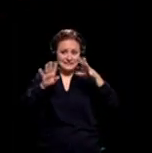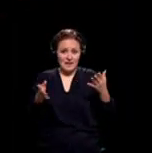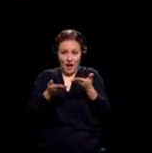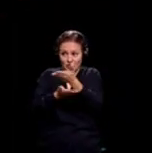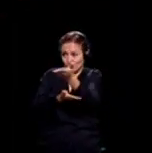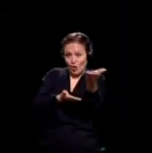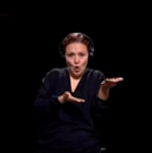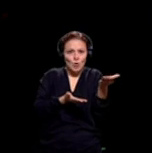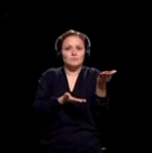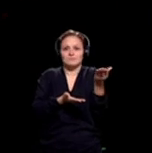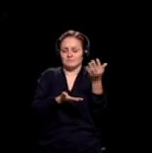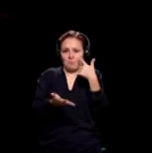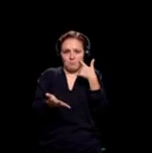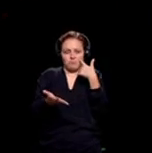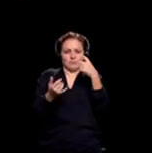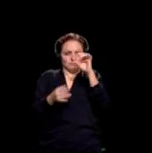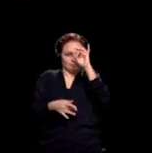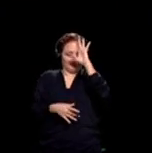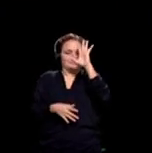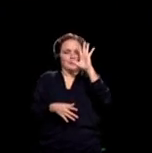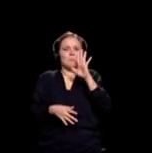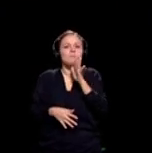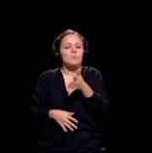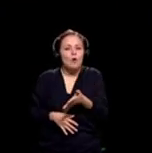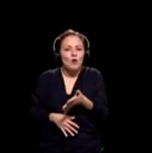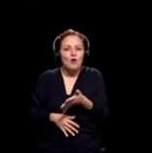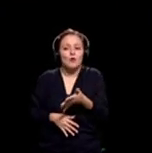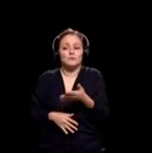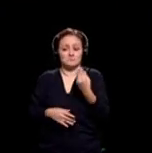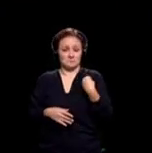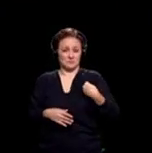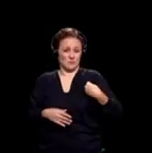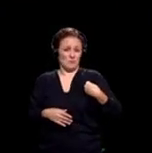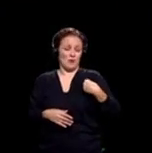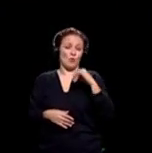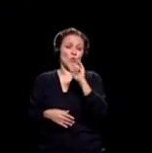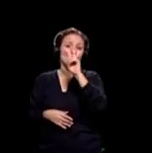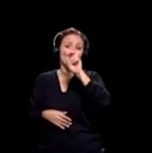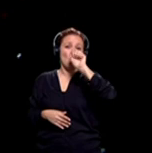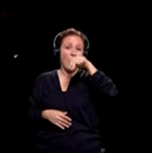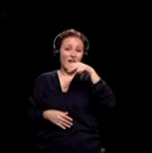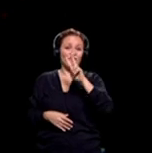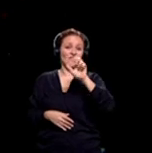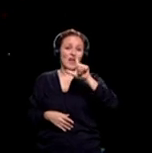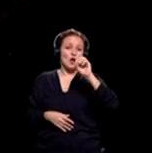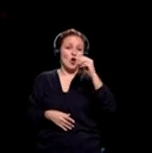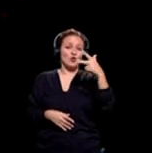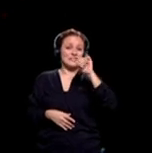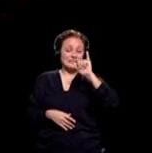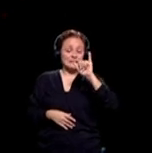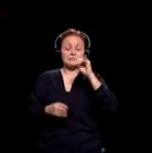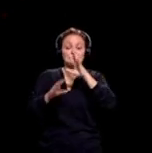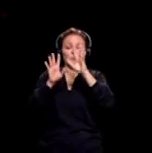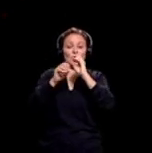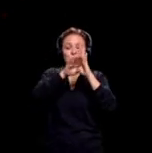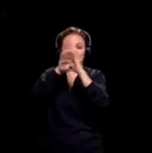En otros momentos lucen más la fantasía y pues en algunos momentos pues bueno, vamos con otro, se vuelven innovadores.